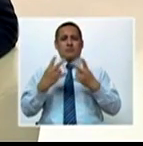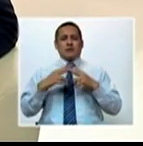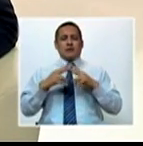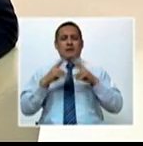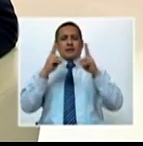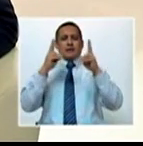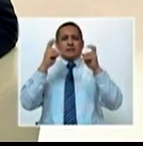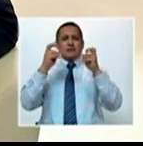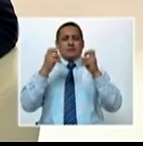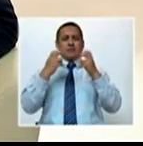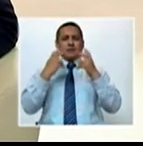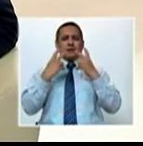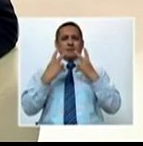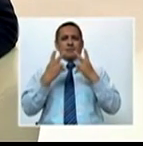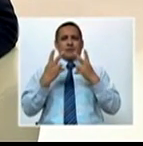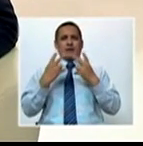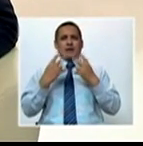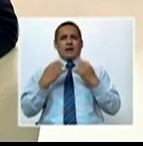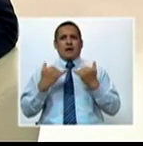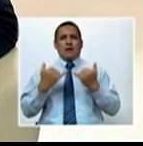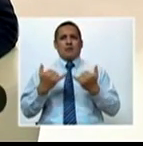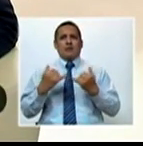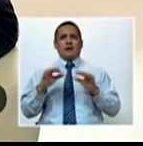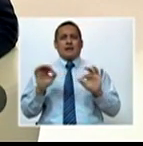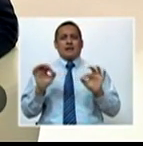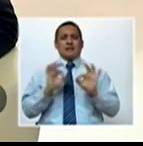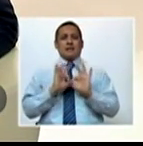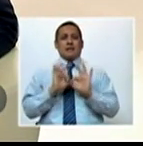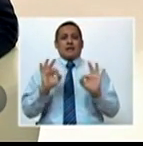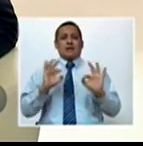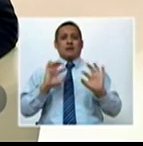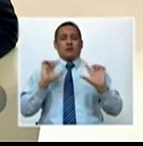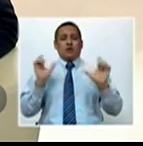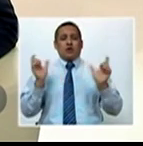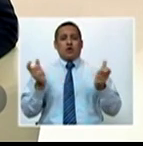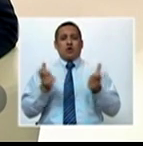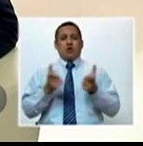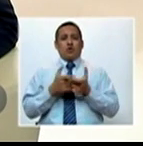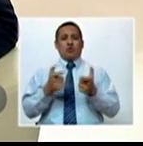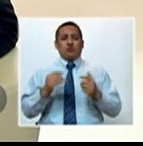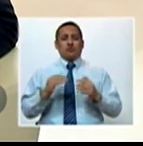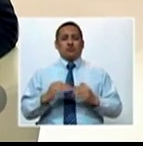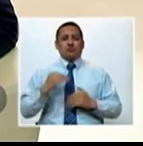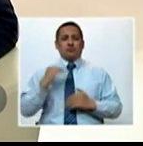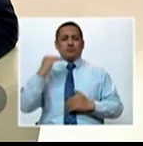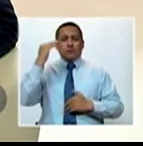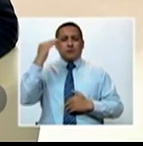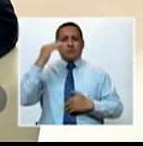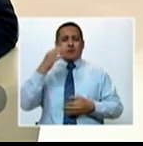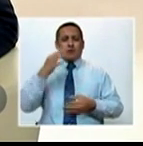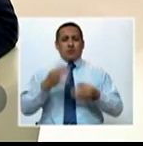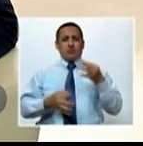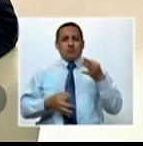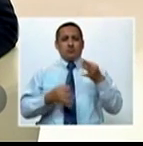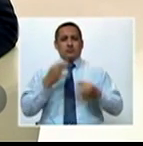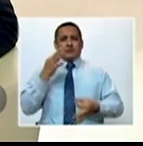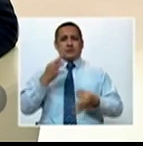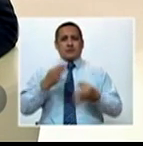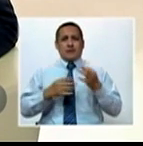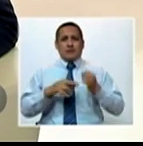la Corte Suprema de Justicia de la República decide agravar